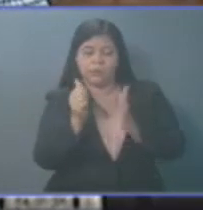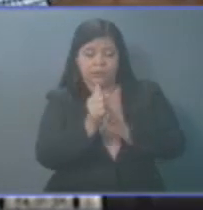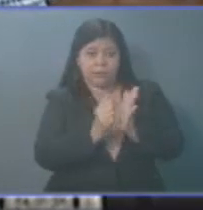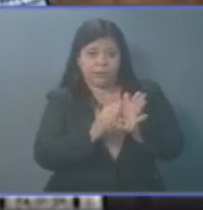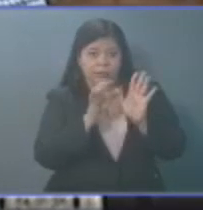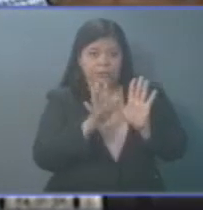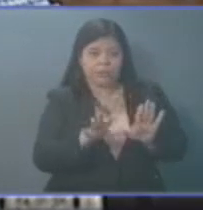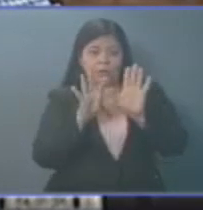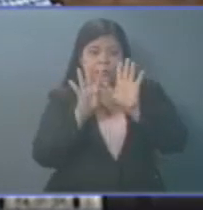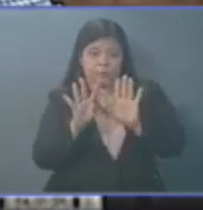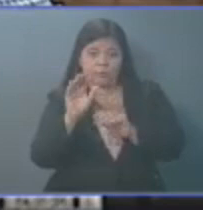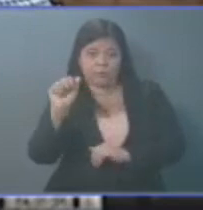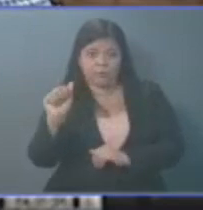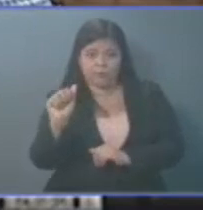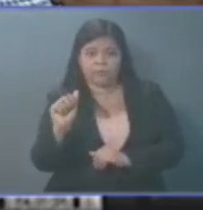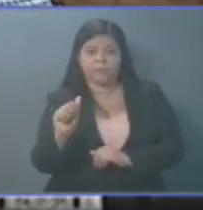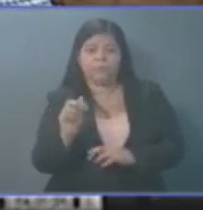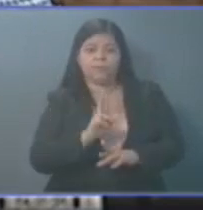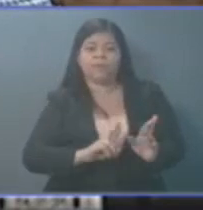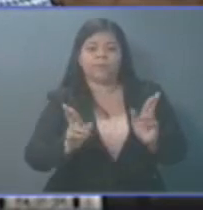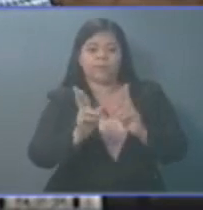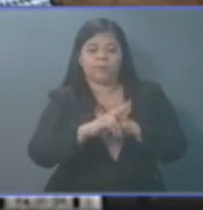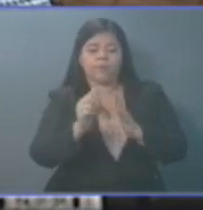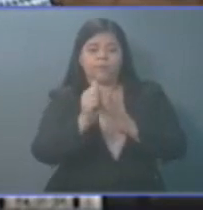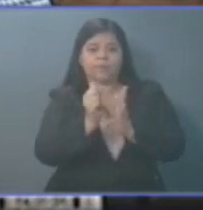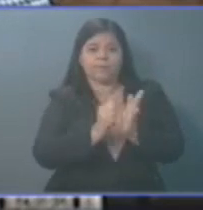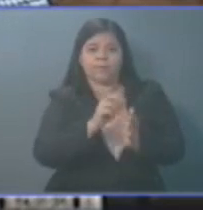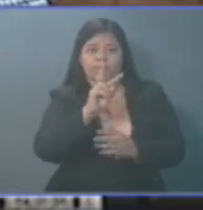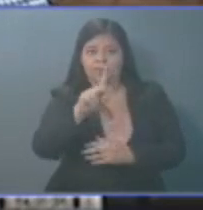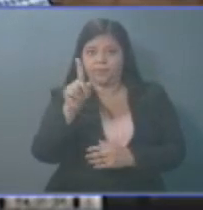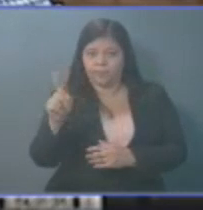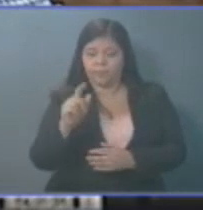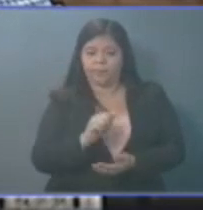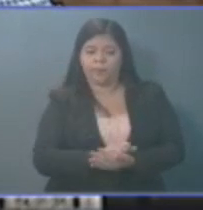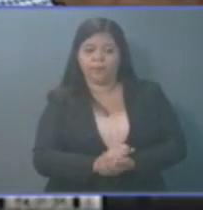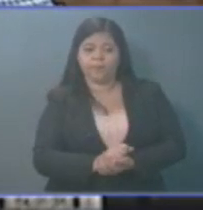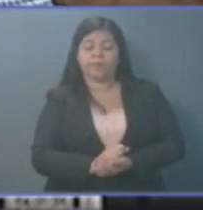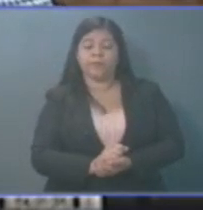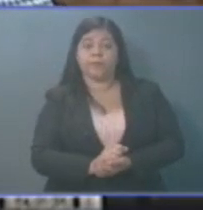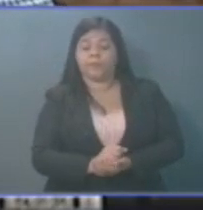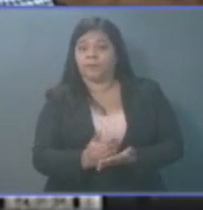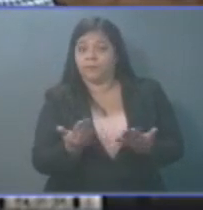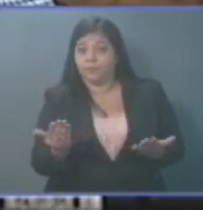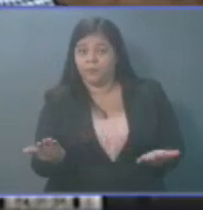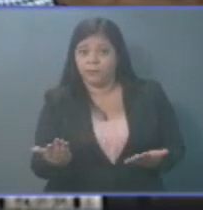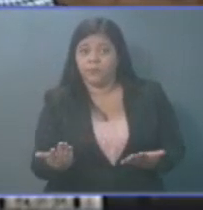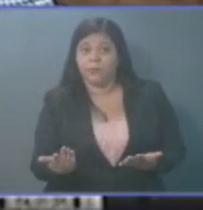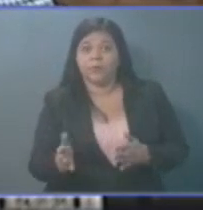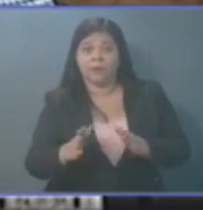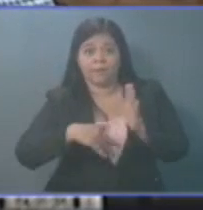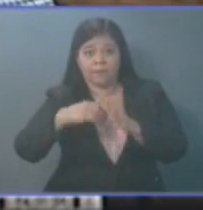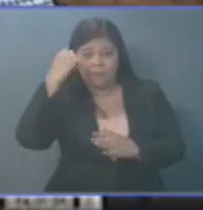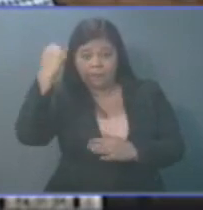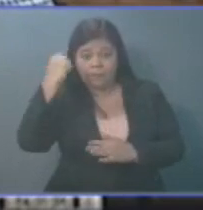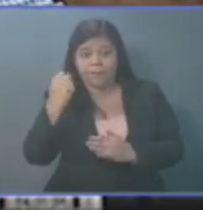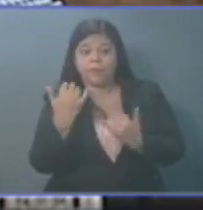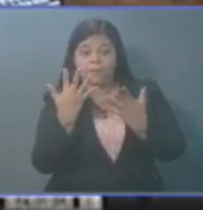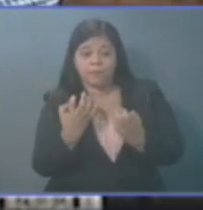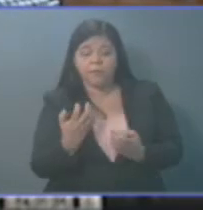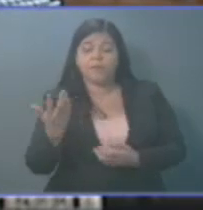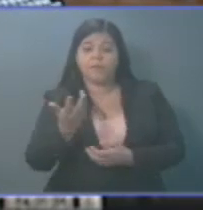19A y se reforme el artículo 21, los cuales en lo medular buscan